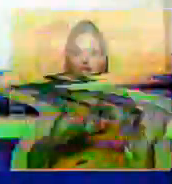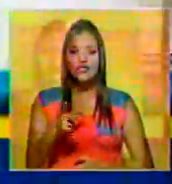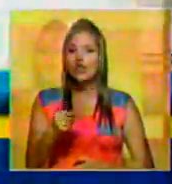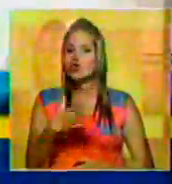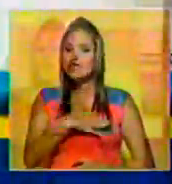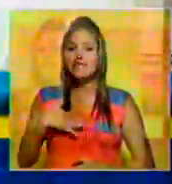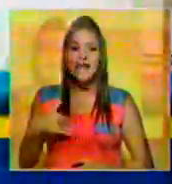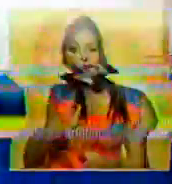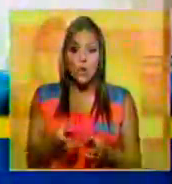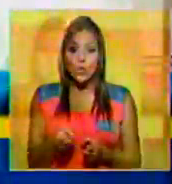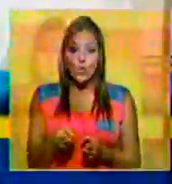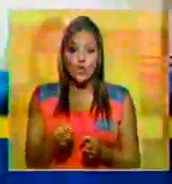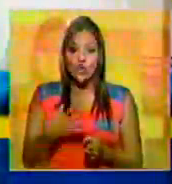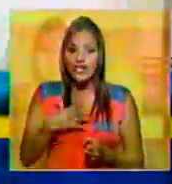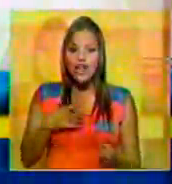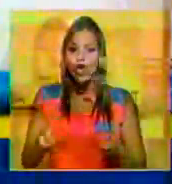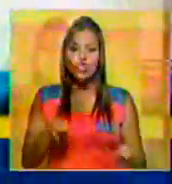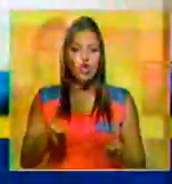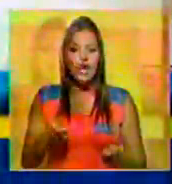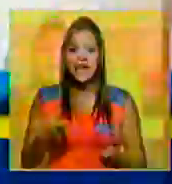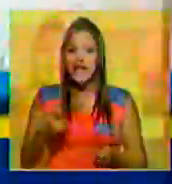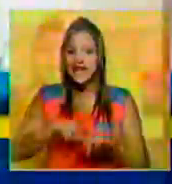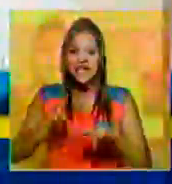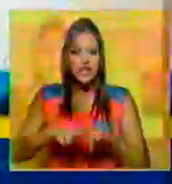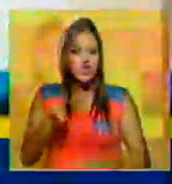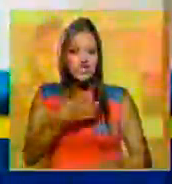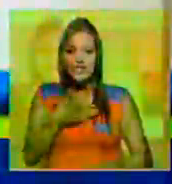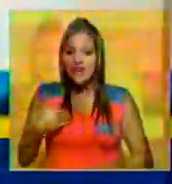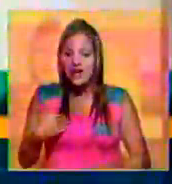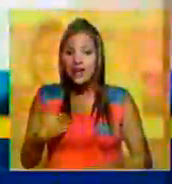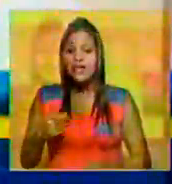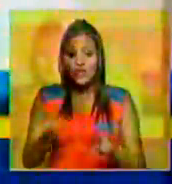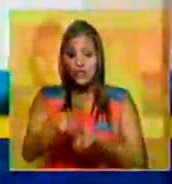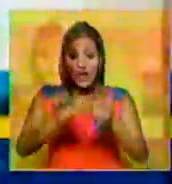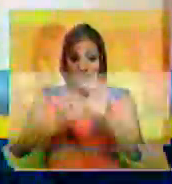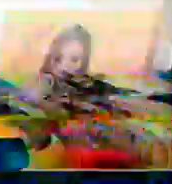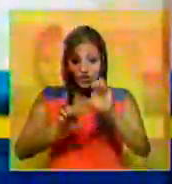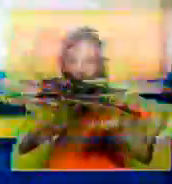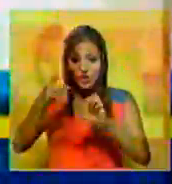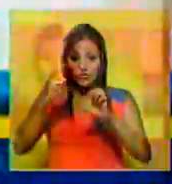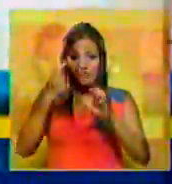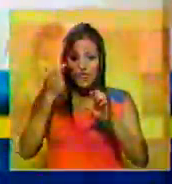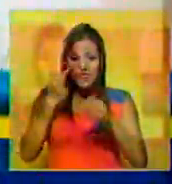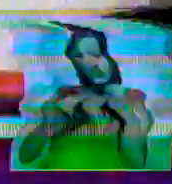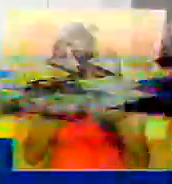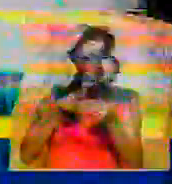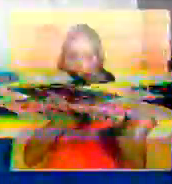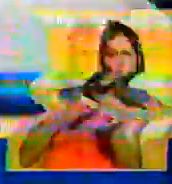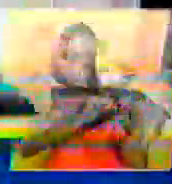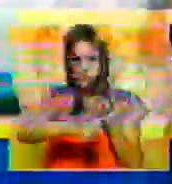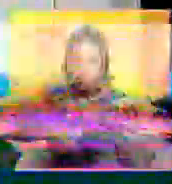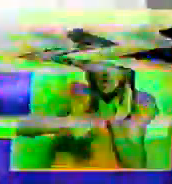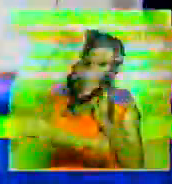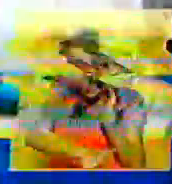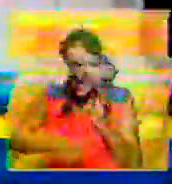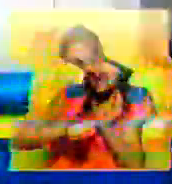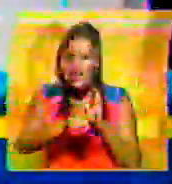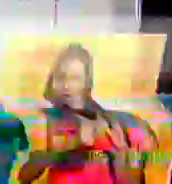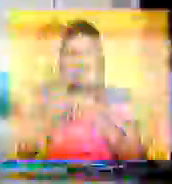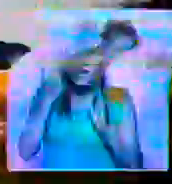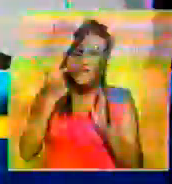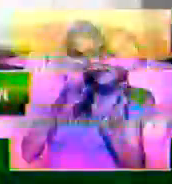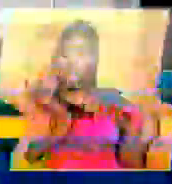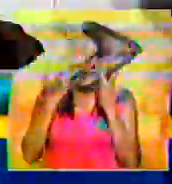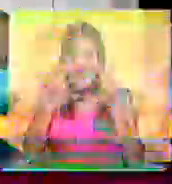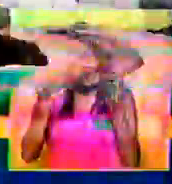quiere contener la orina. También en el examen que estuvimos realizando, la uroflujometría y el eco abdomino pélvico,